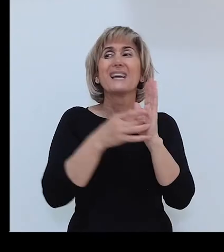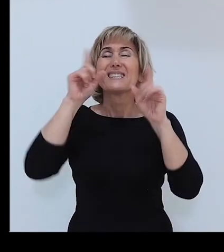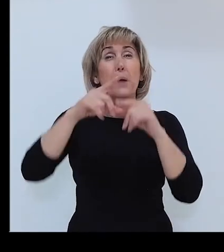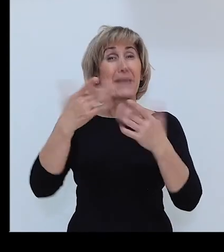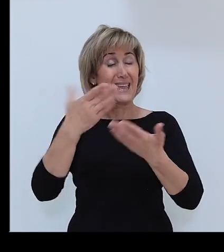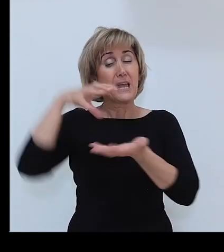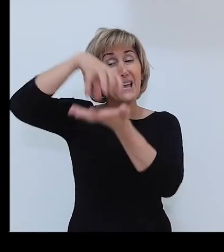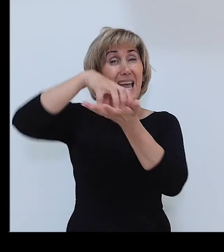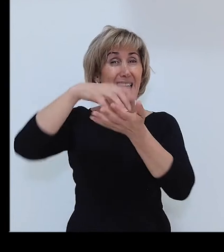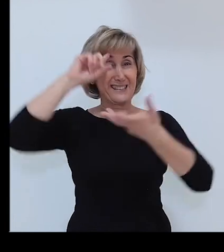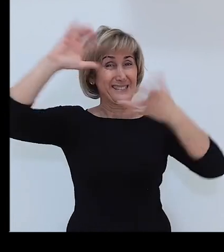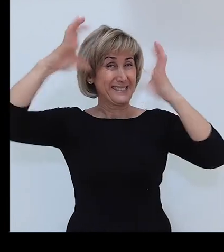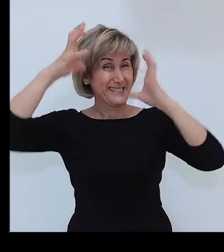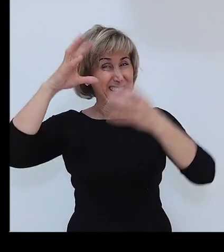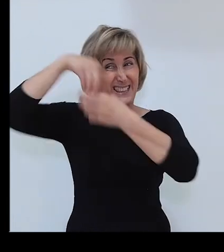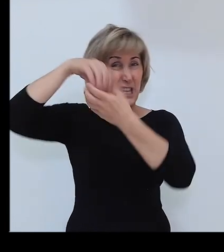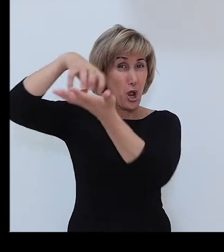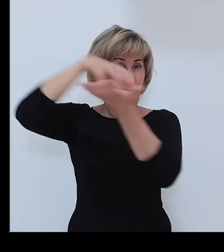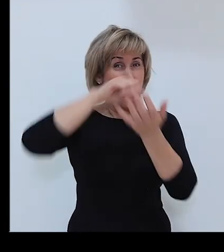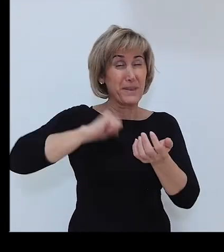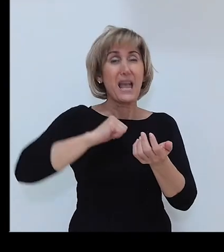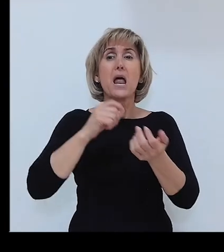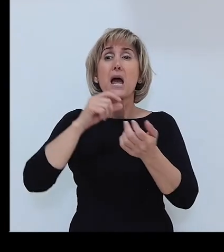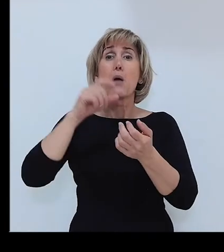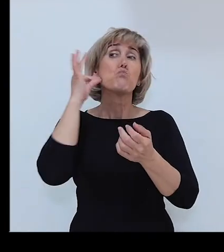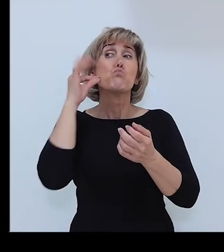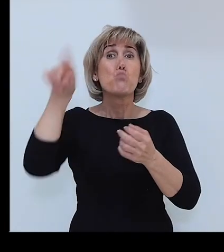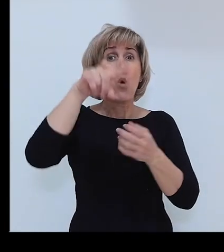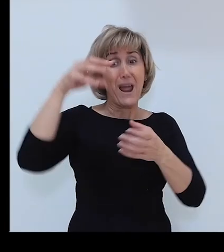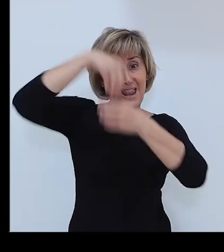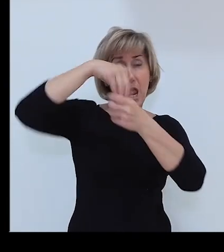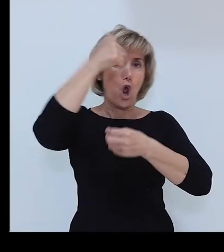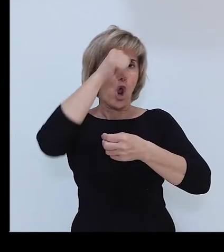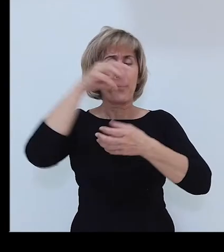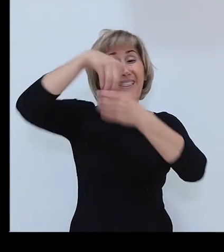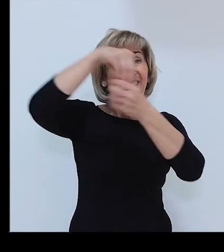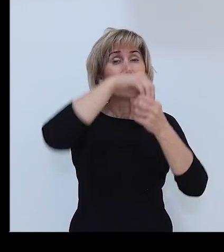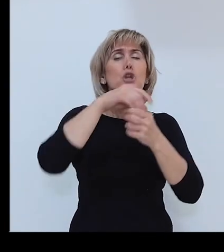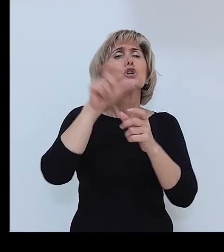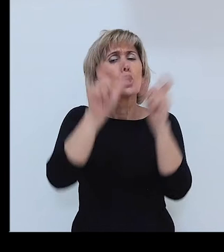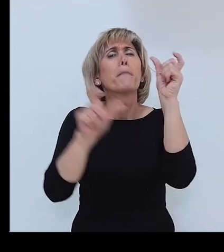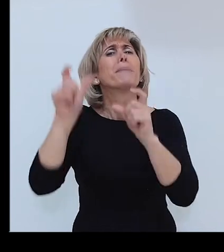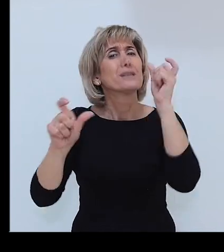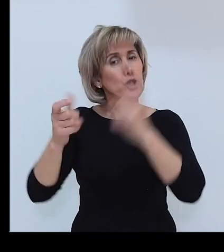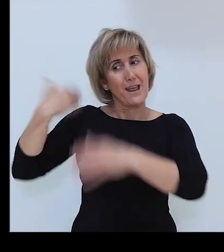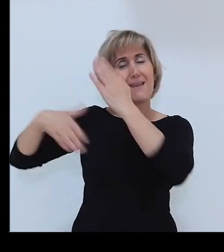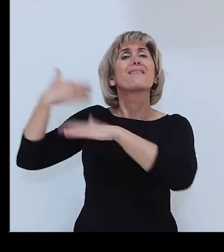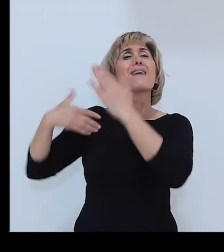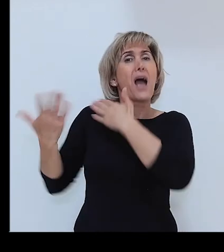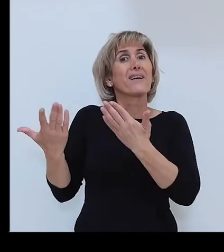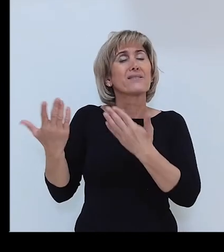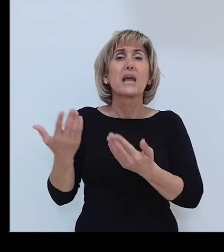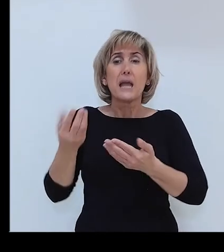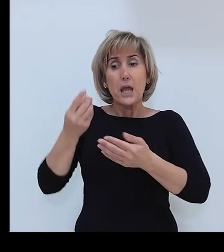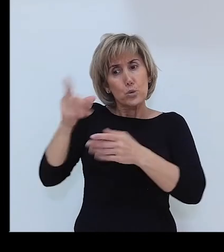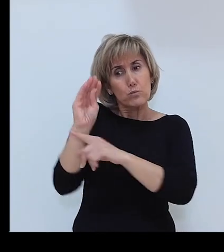que la mayoría de los sanatorios psiquiátricos. Las pacientes son personas, los pacientes y las pacientes son